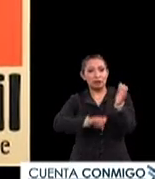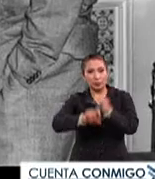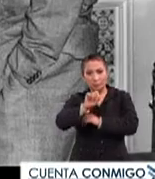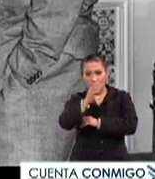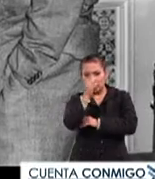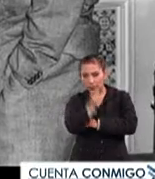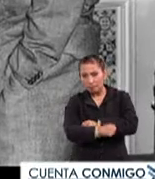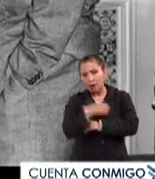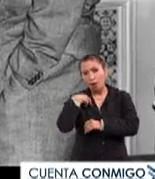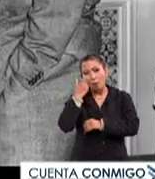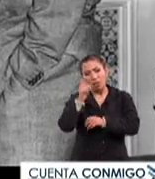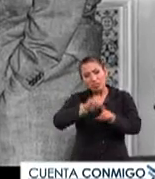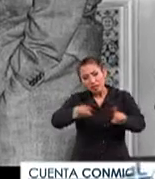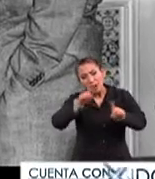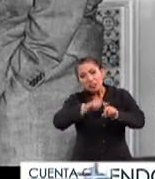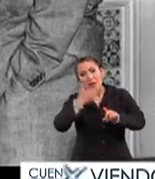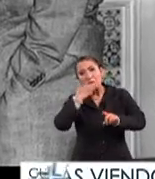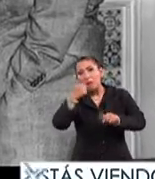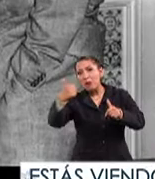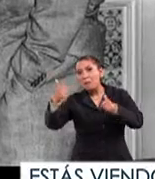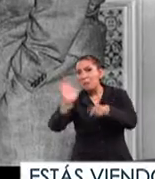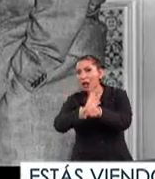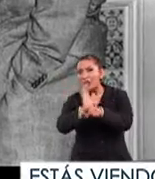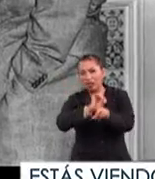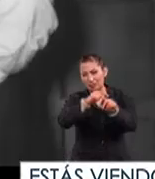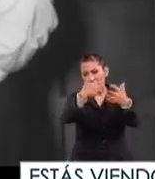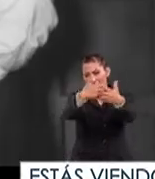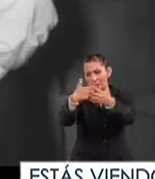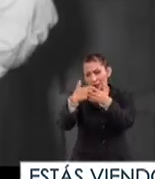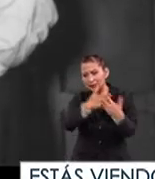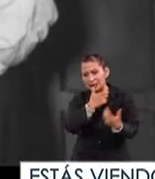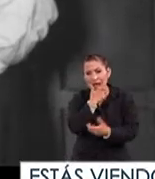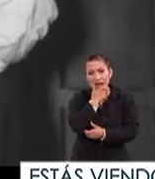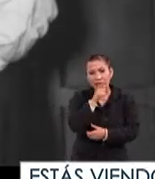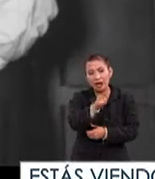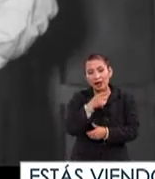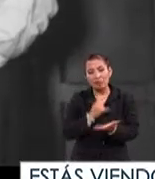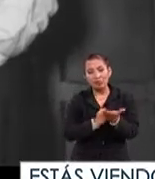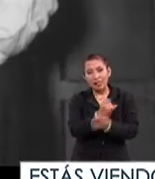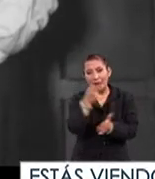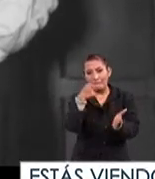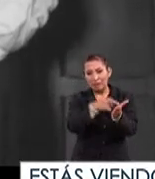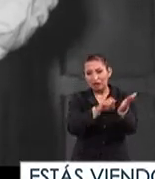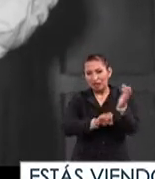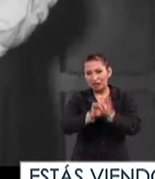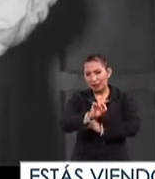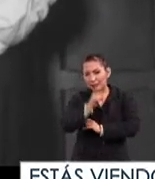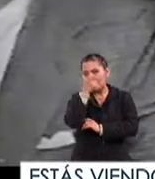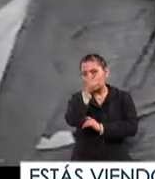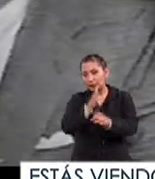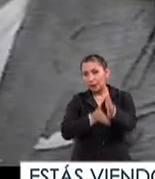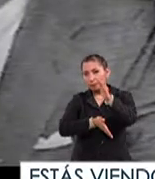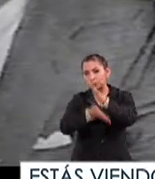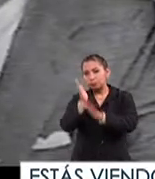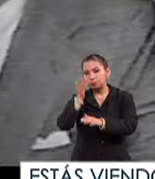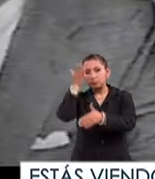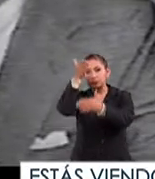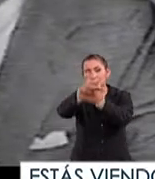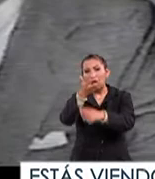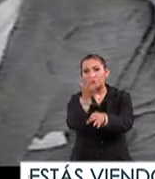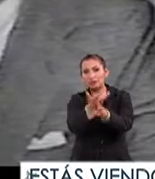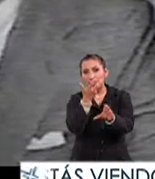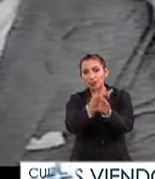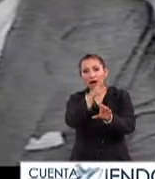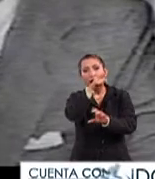1929. Tras varios éxitos comerciales en diferentes compañías inglesas, decide en 1937 viajar a Estados